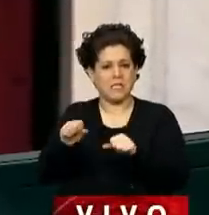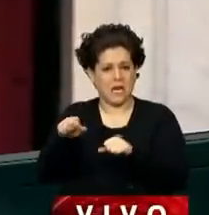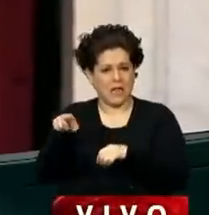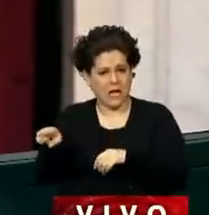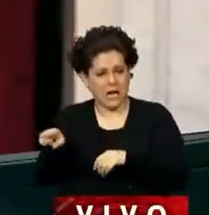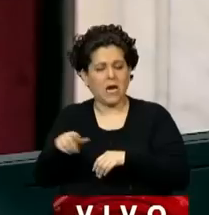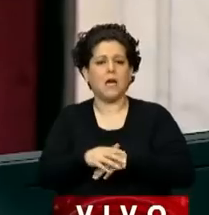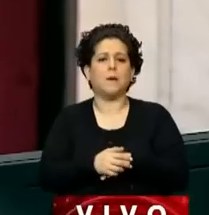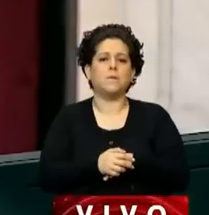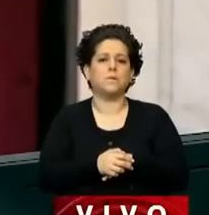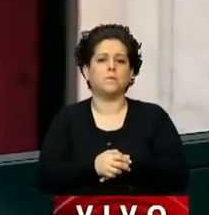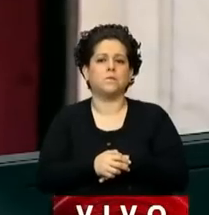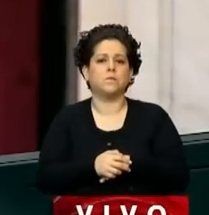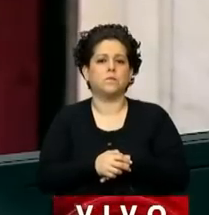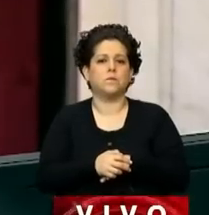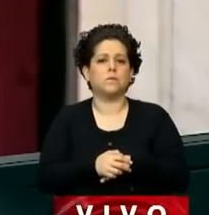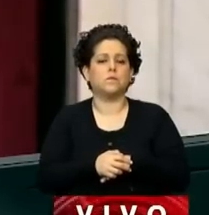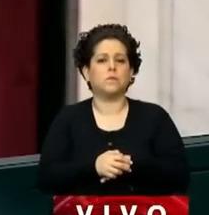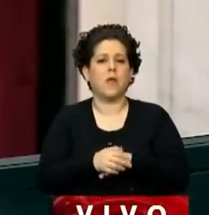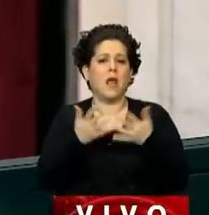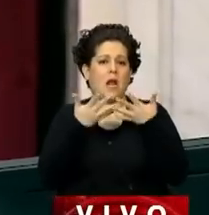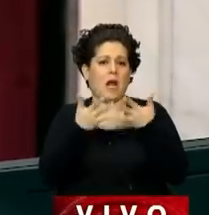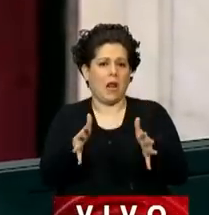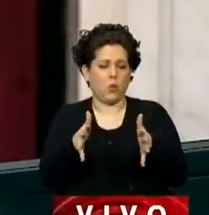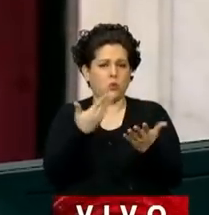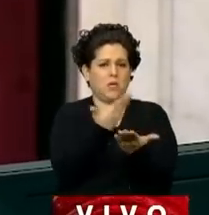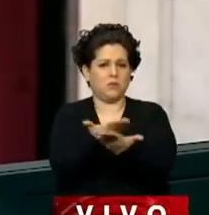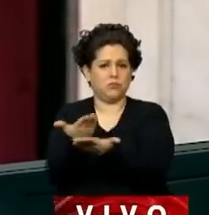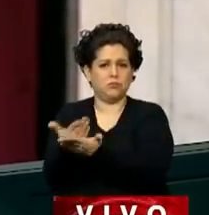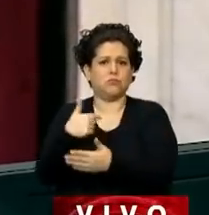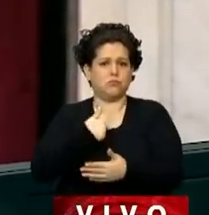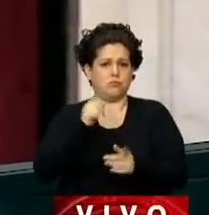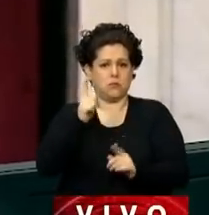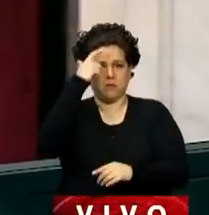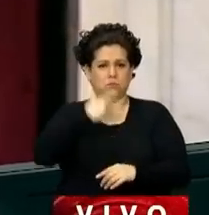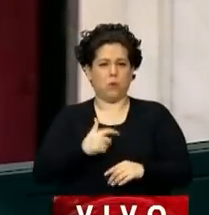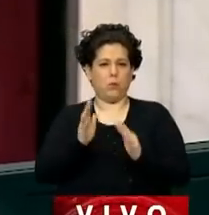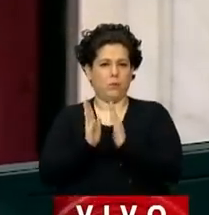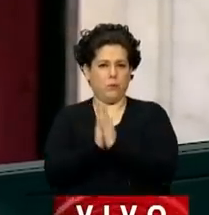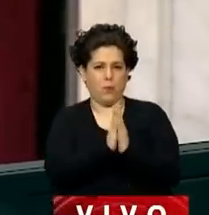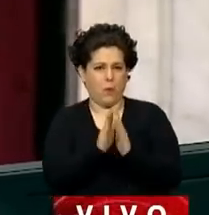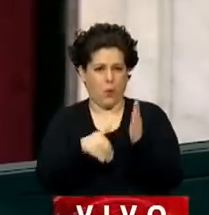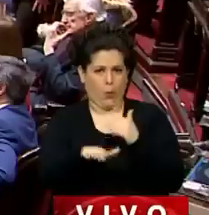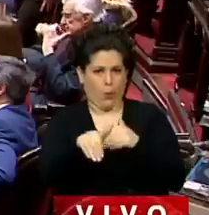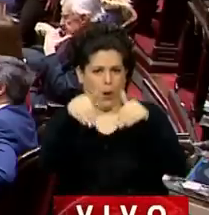Obran en secretaría las renuncias que he presentado. Vamos a votar,